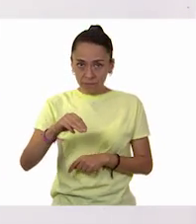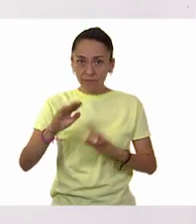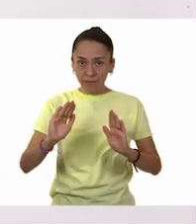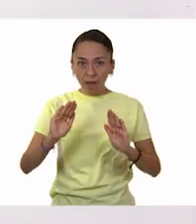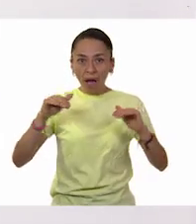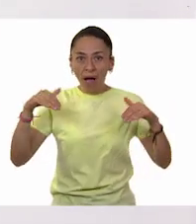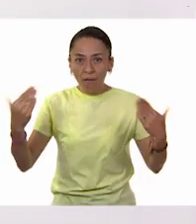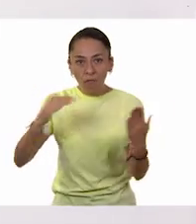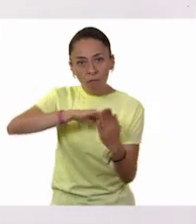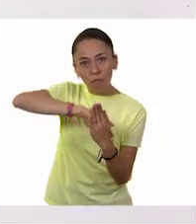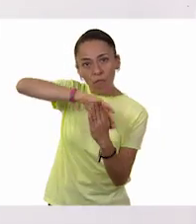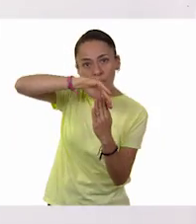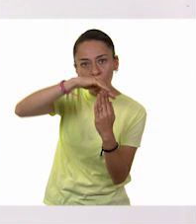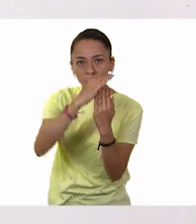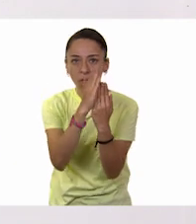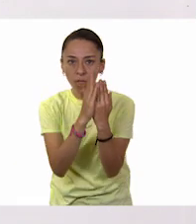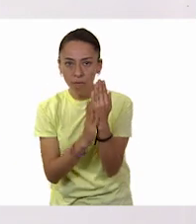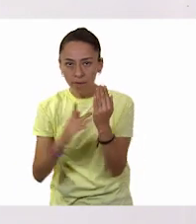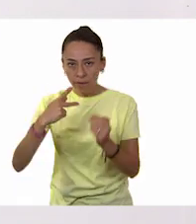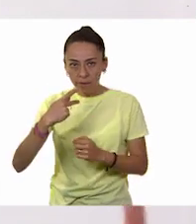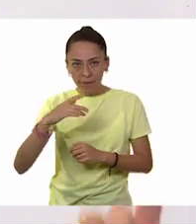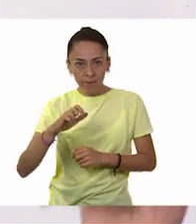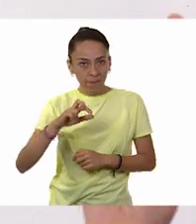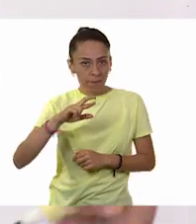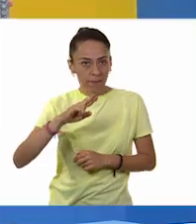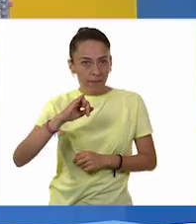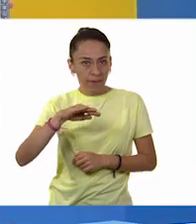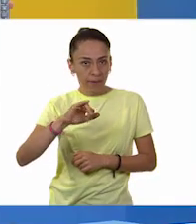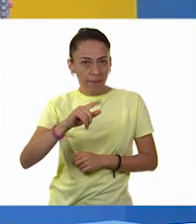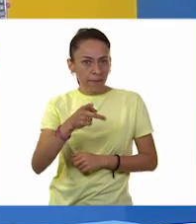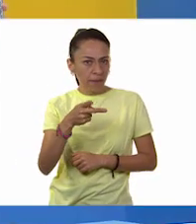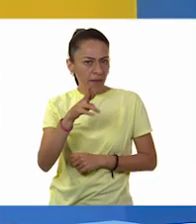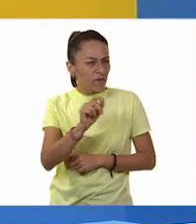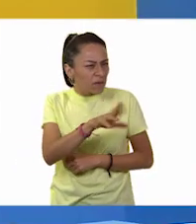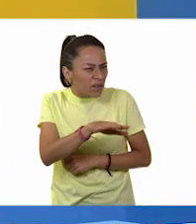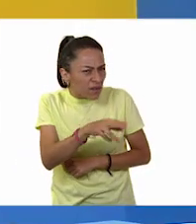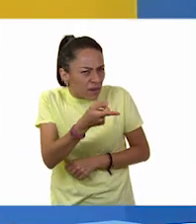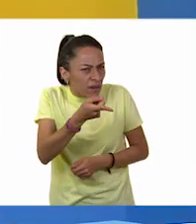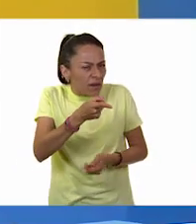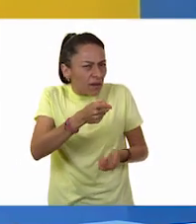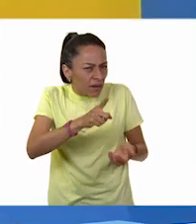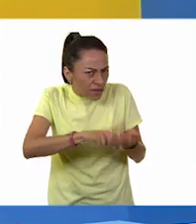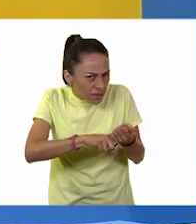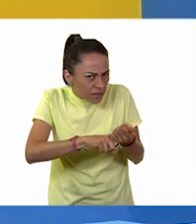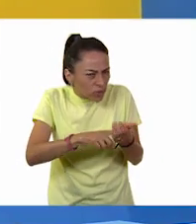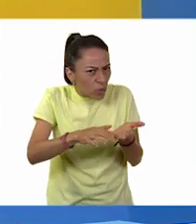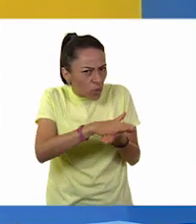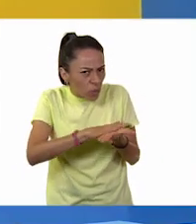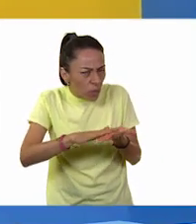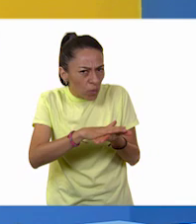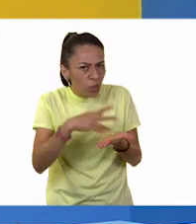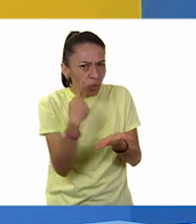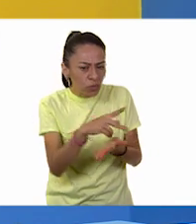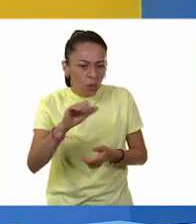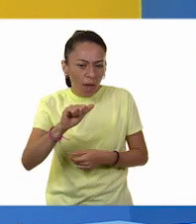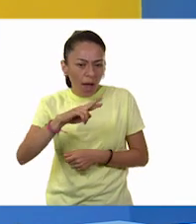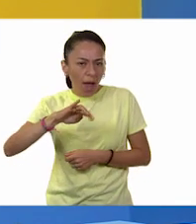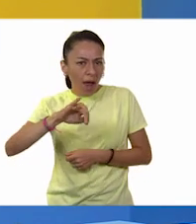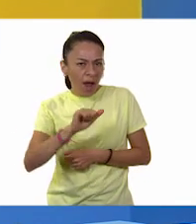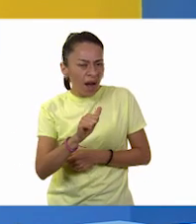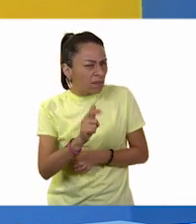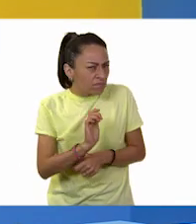cómo calcular el área del rombo? Maestra, la sopa de letras me ayudó a recordar que el área del rombo se